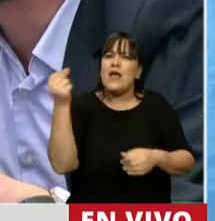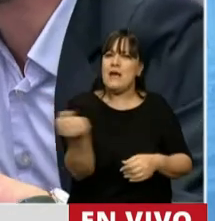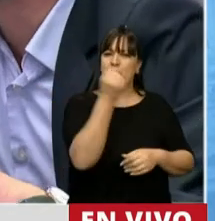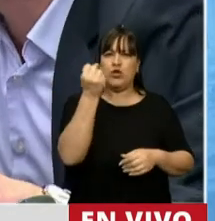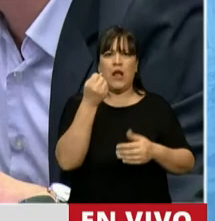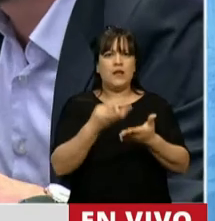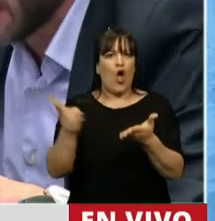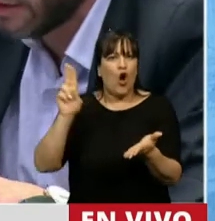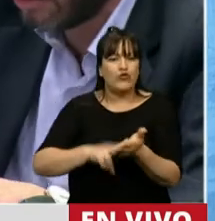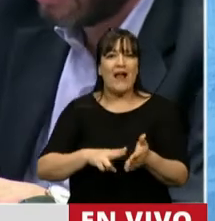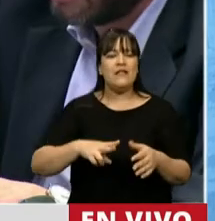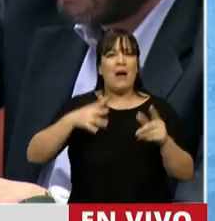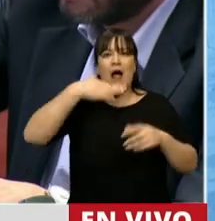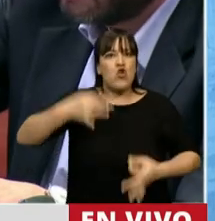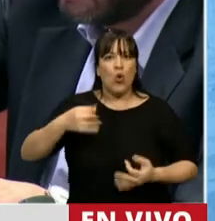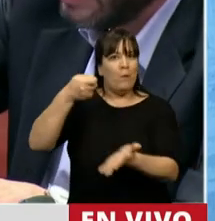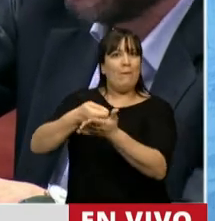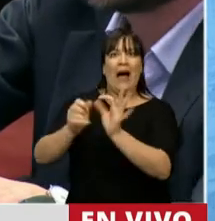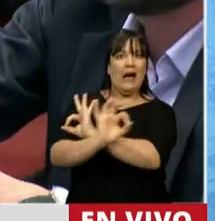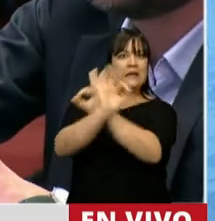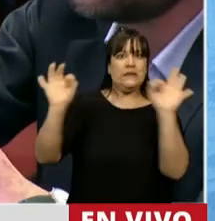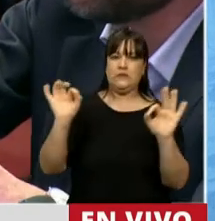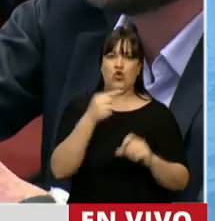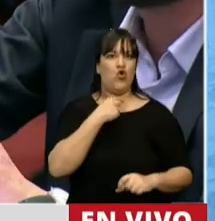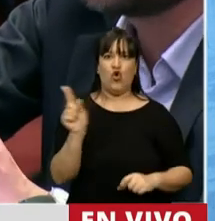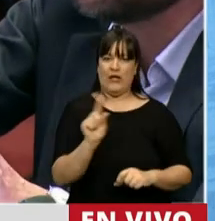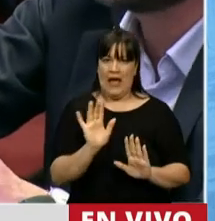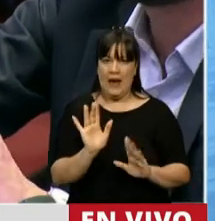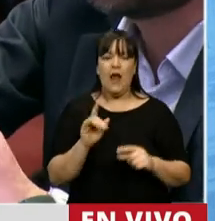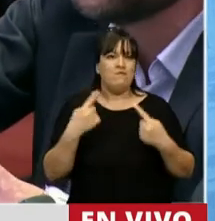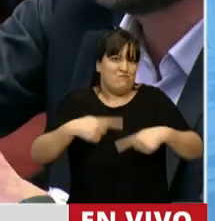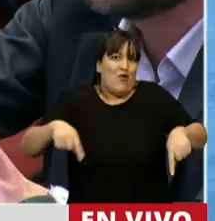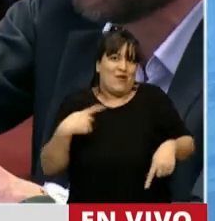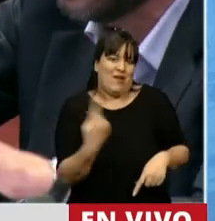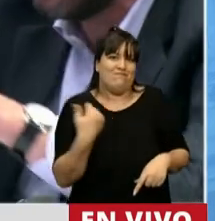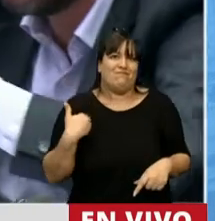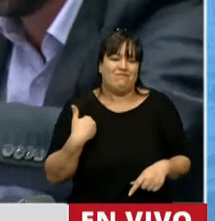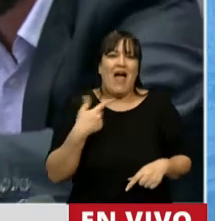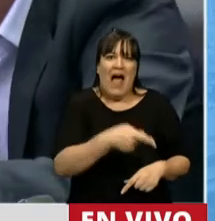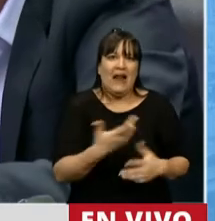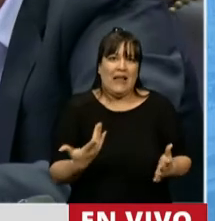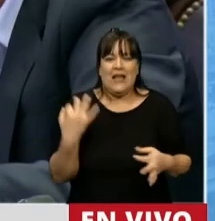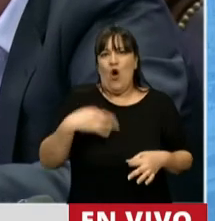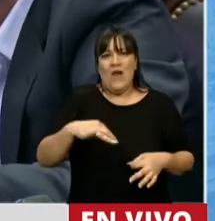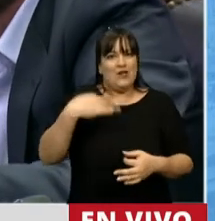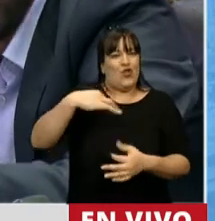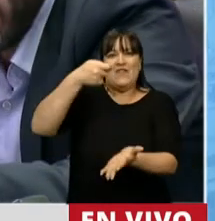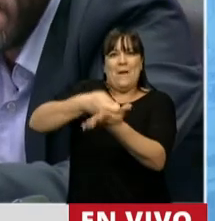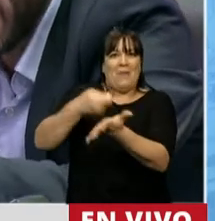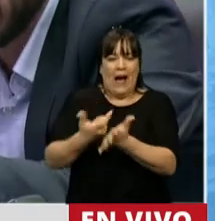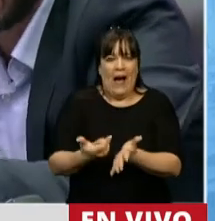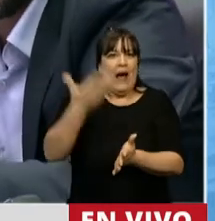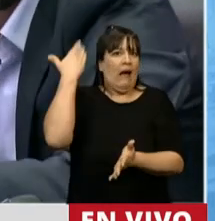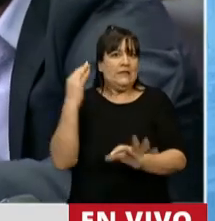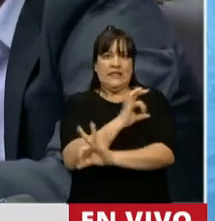nuevo periodo de incumplimiento de nuestras obligaciones, cuestión recurrente e histórica en nuestro país. Una